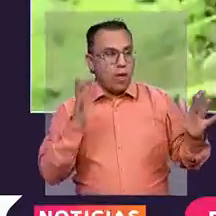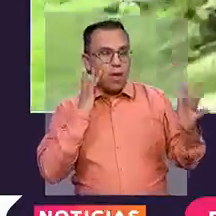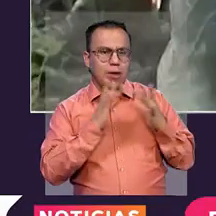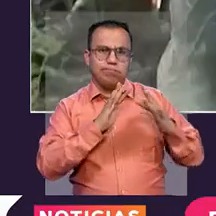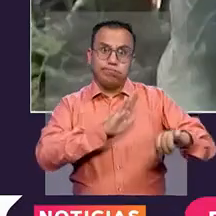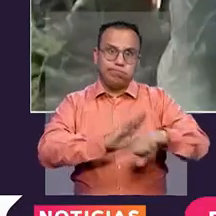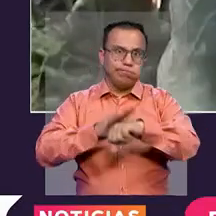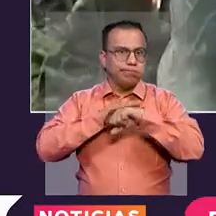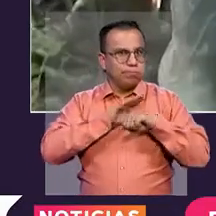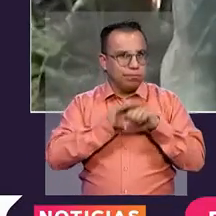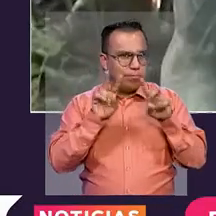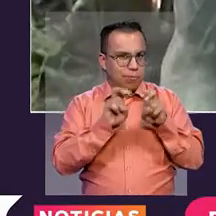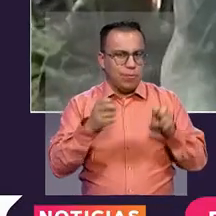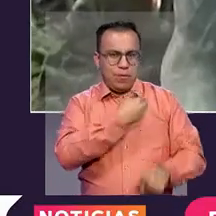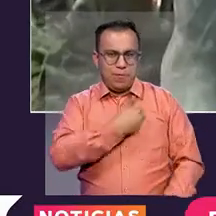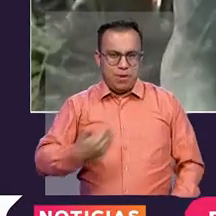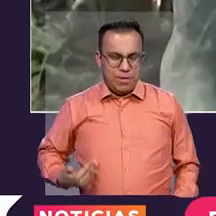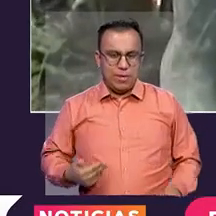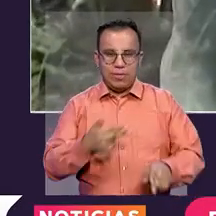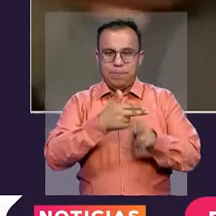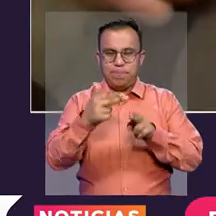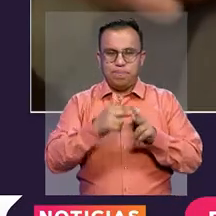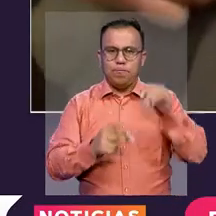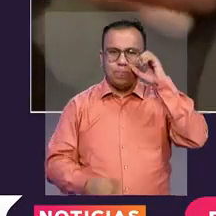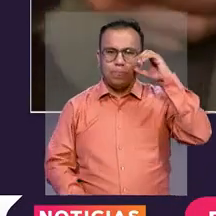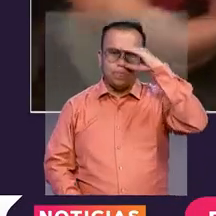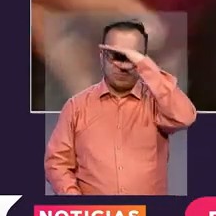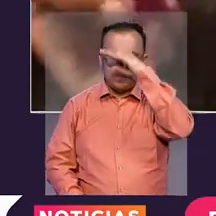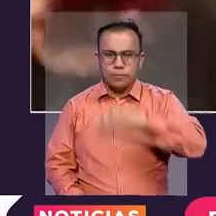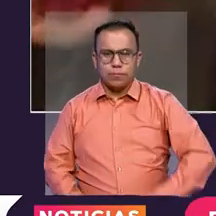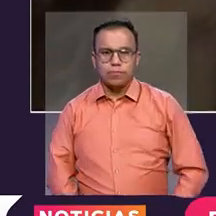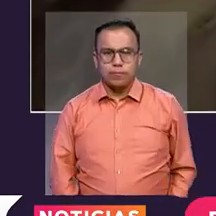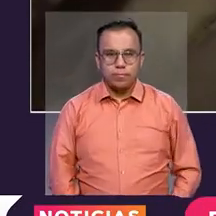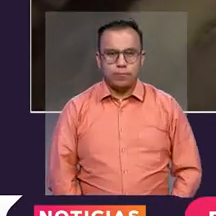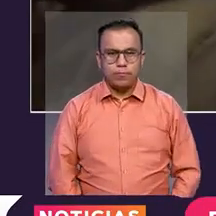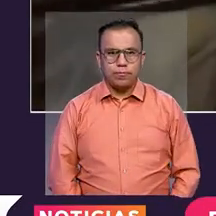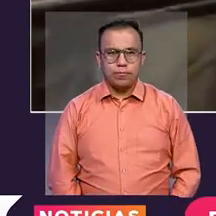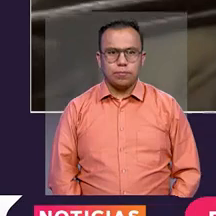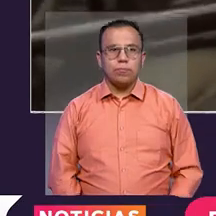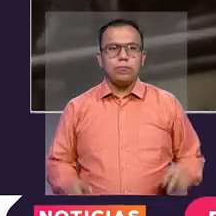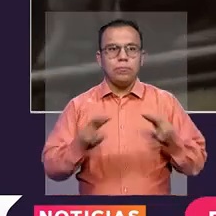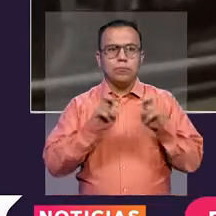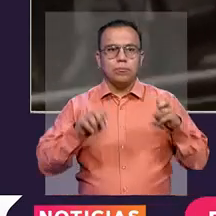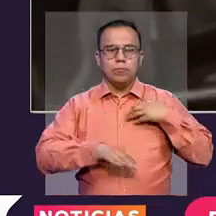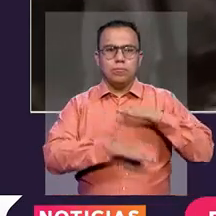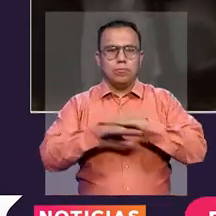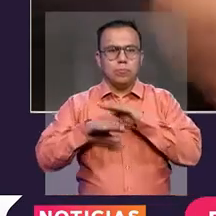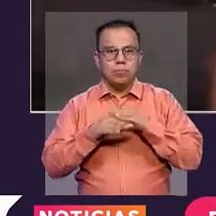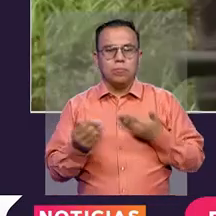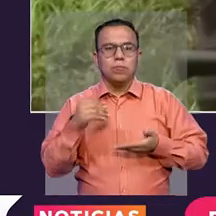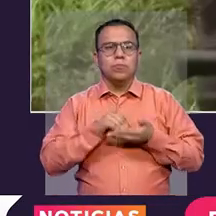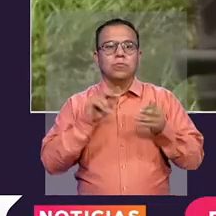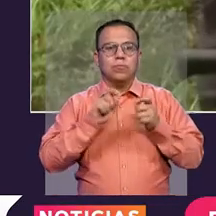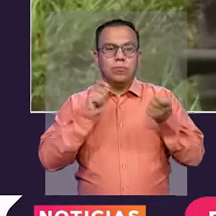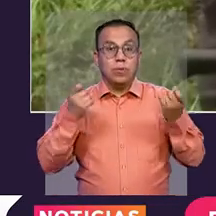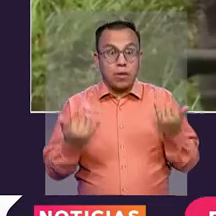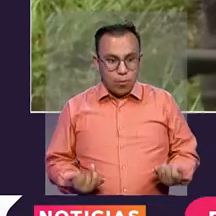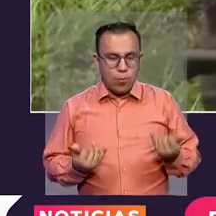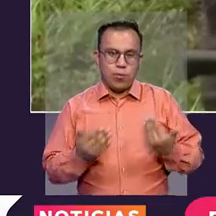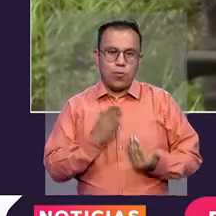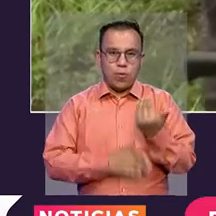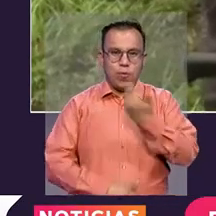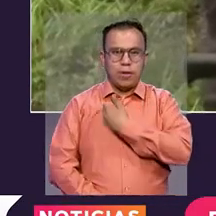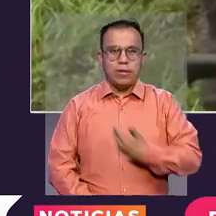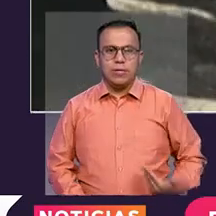mensaje del presidente electo hacia estos grupos al margen de la ley. Llámese ELN, que ya atendió el llamado del presidente